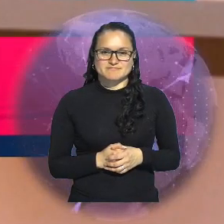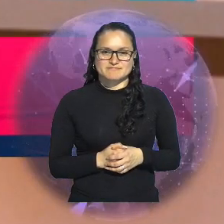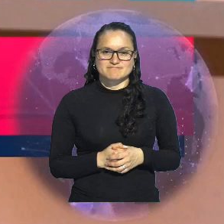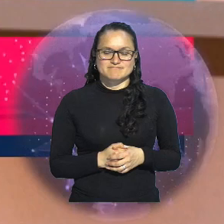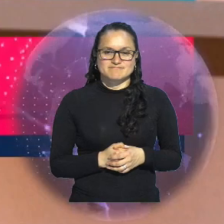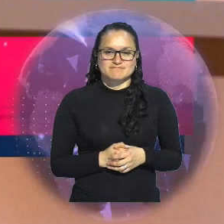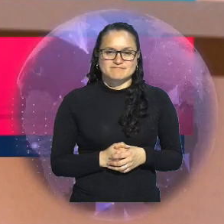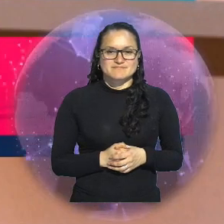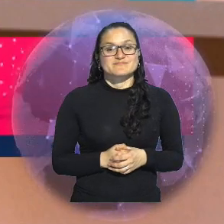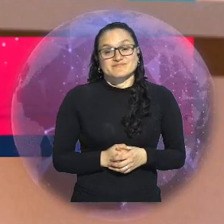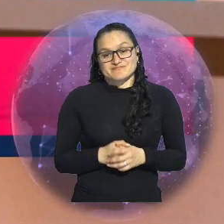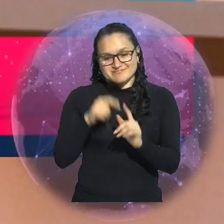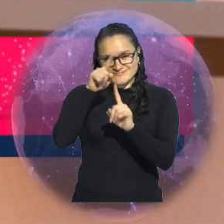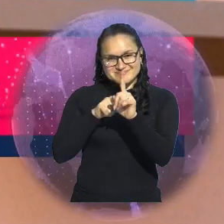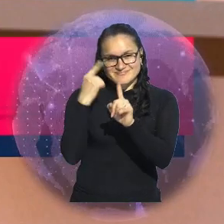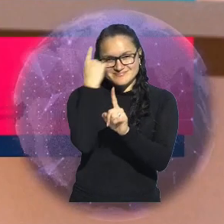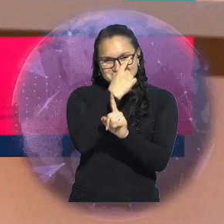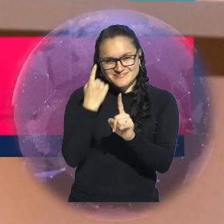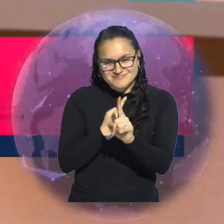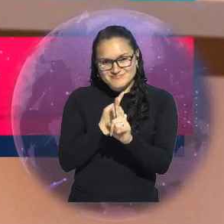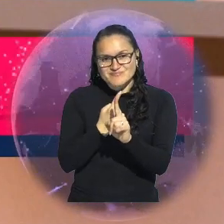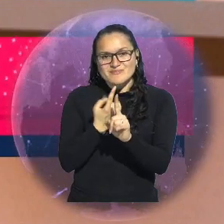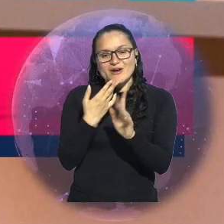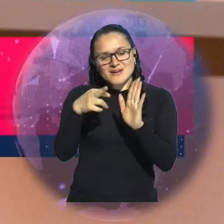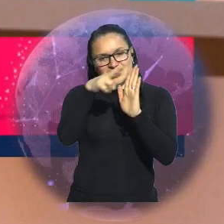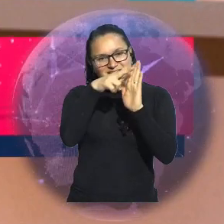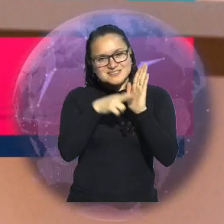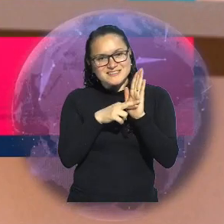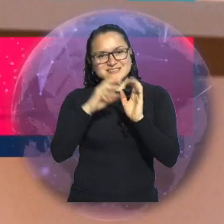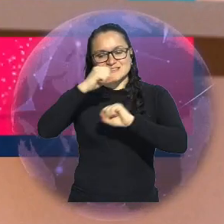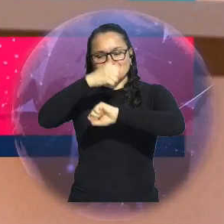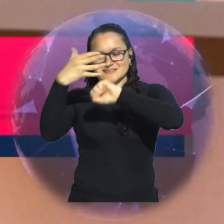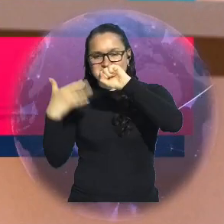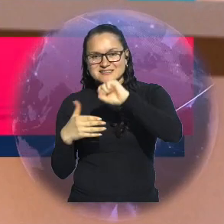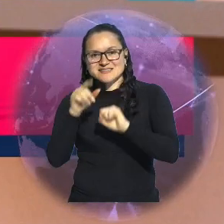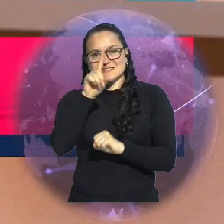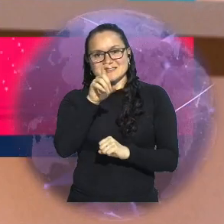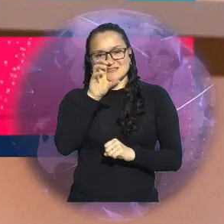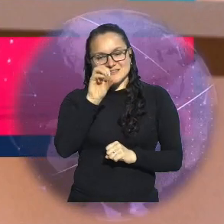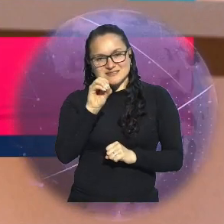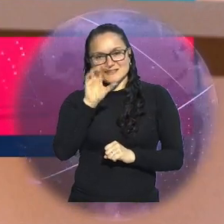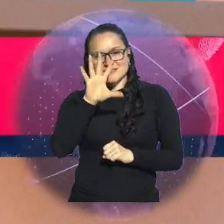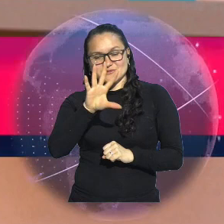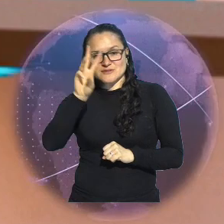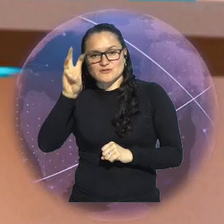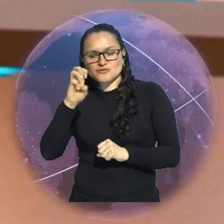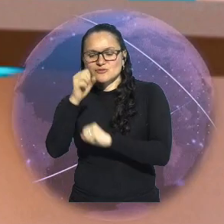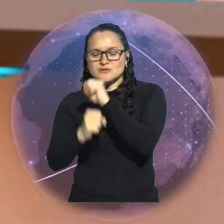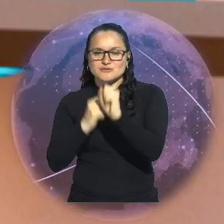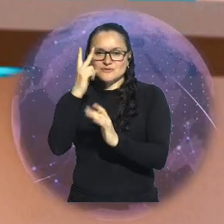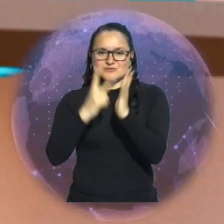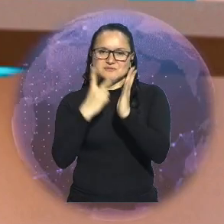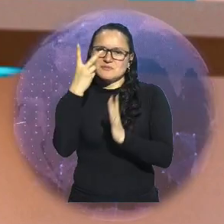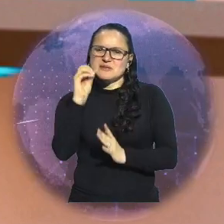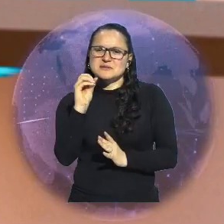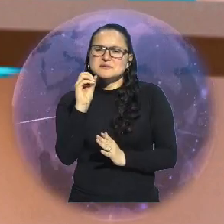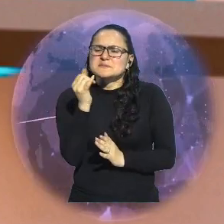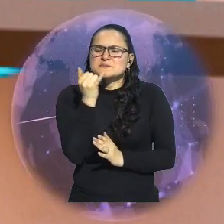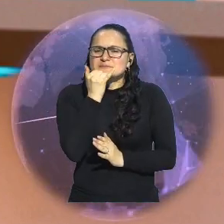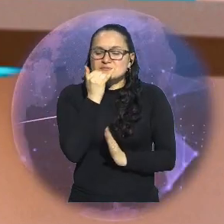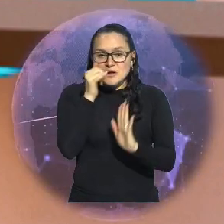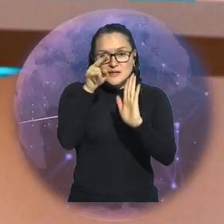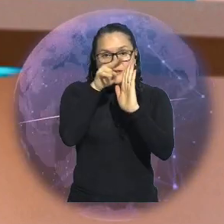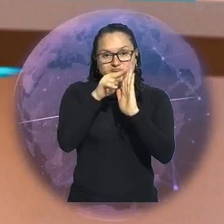en el mes de septiembre se expidió la resolución crc 60 58 de 2020 con la cual amplía la suspensión e